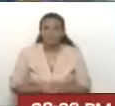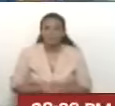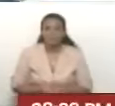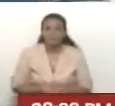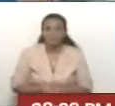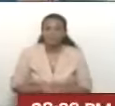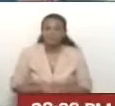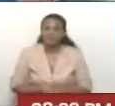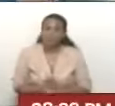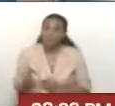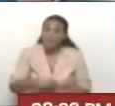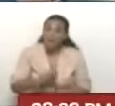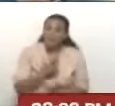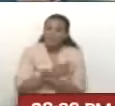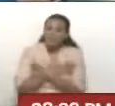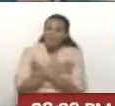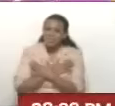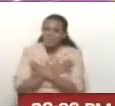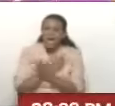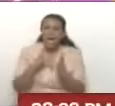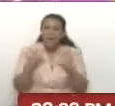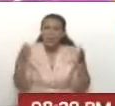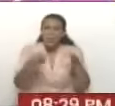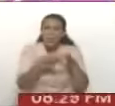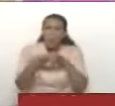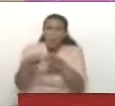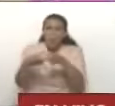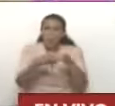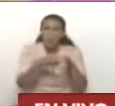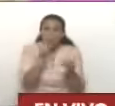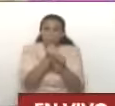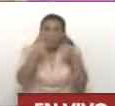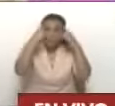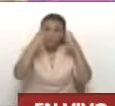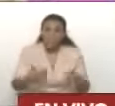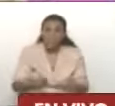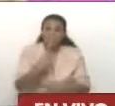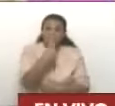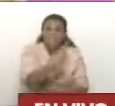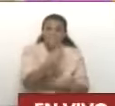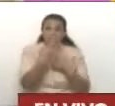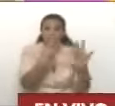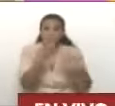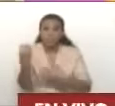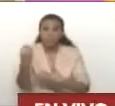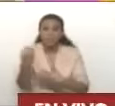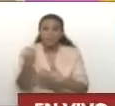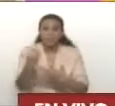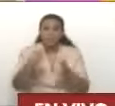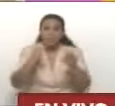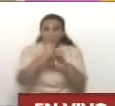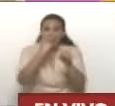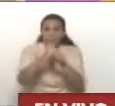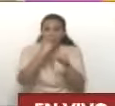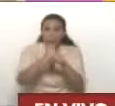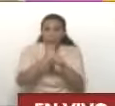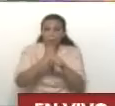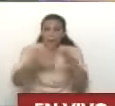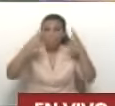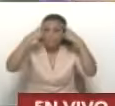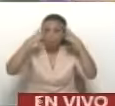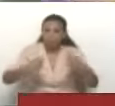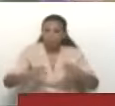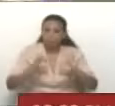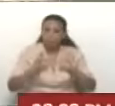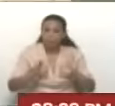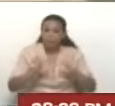Adicionalmente, yo quiero felicitar a mi equipo de Bufalinda, que son 180 empleados de Monagas, grandes trabajadores,